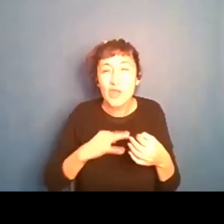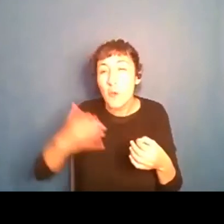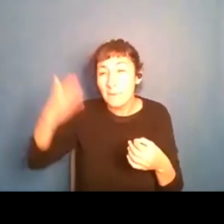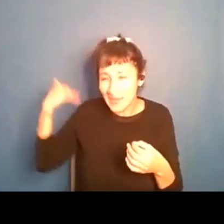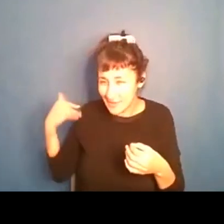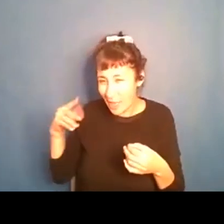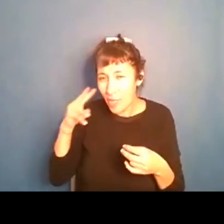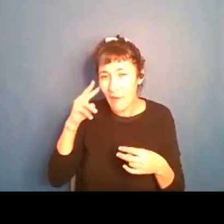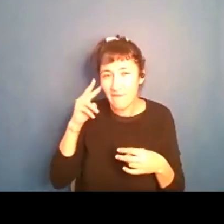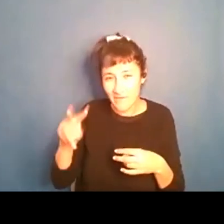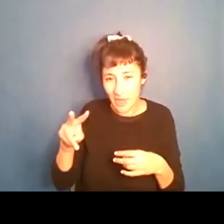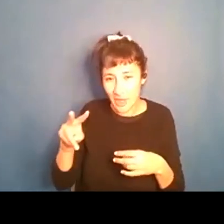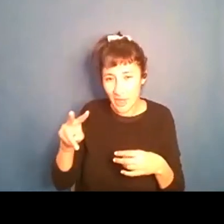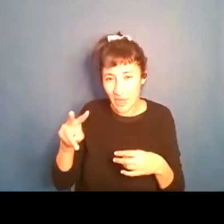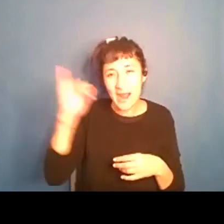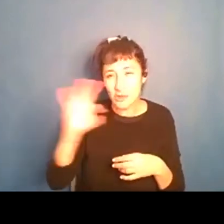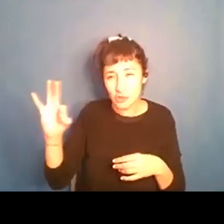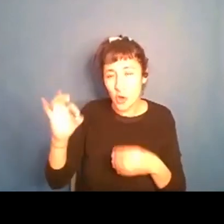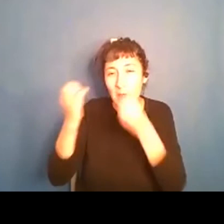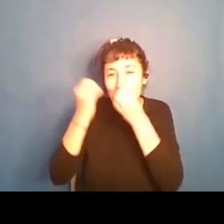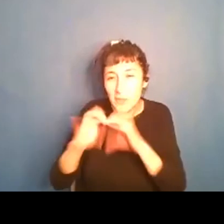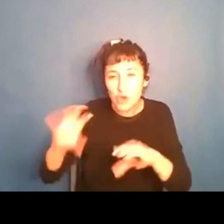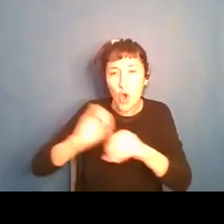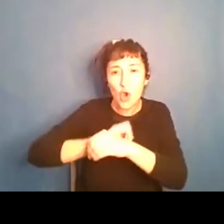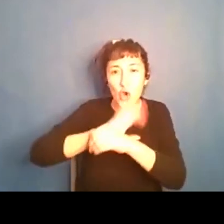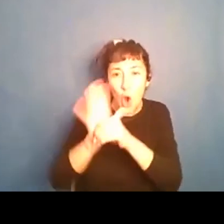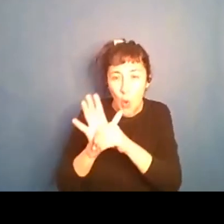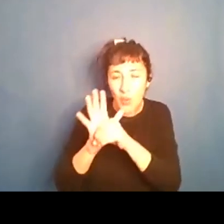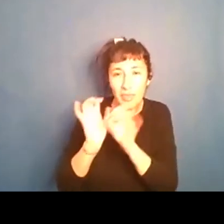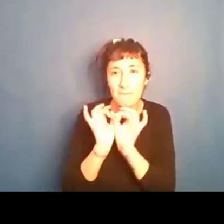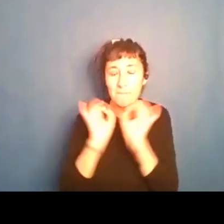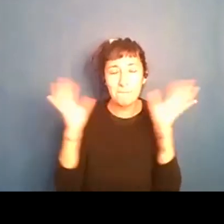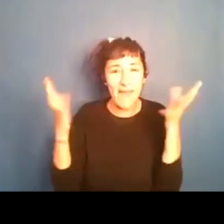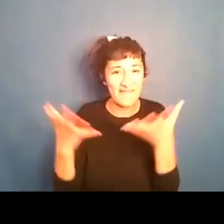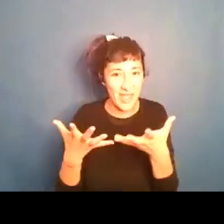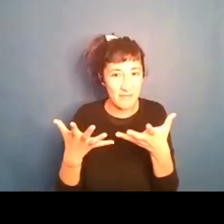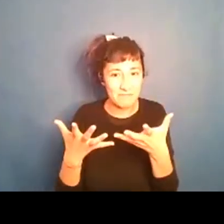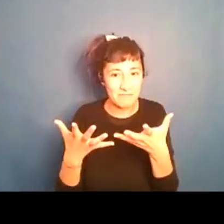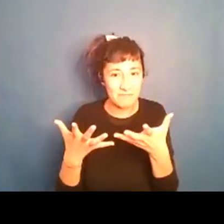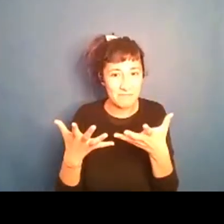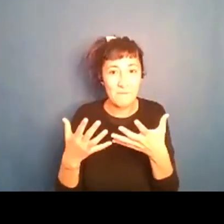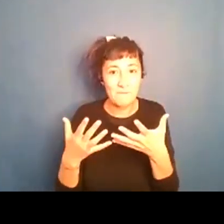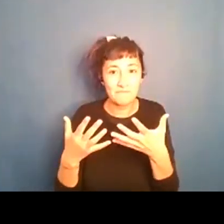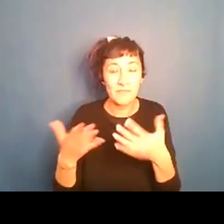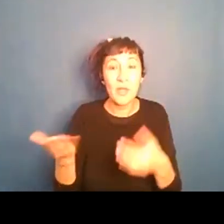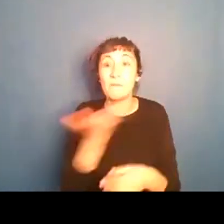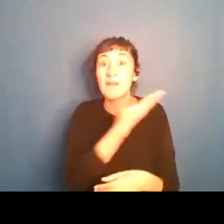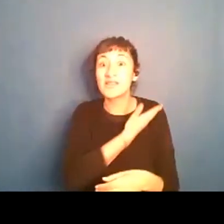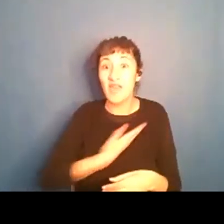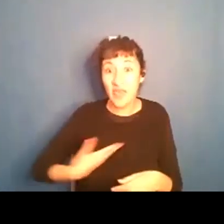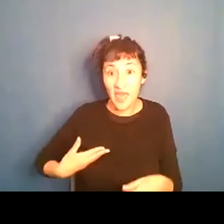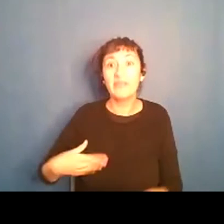pasado, marzo, comienzo de COVID, pandemia. Aníbal Fernández, presidente de